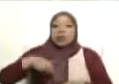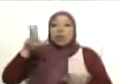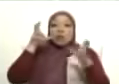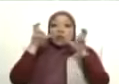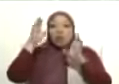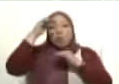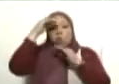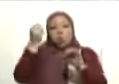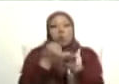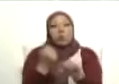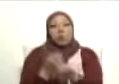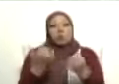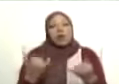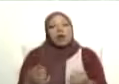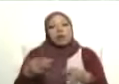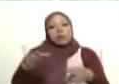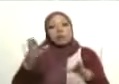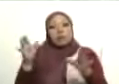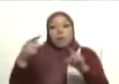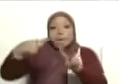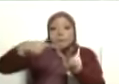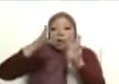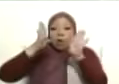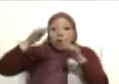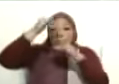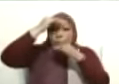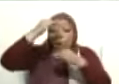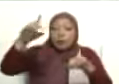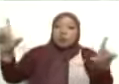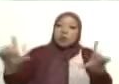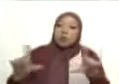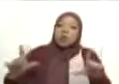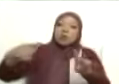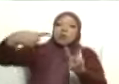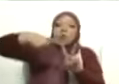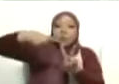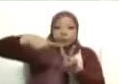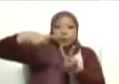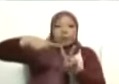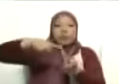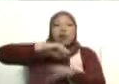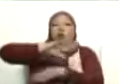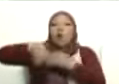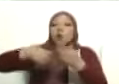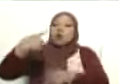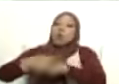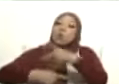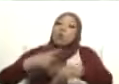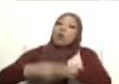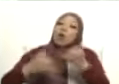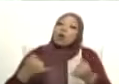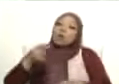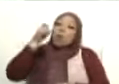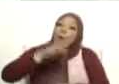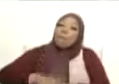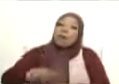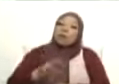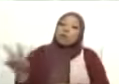a esta hora en el estudio, las personas que están conectadas a través de Venezolana de Televisión, que todo este proceso que se ha dado en el territorio